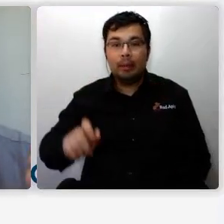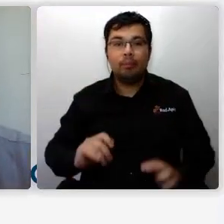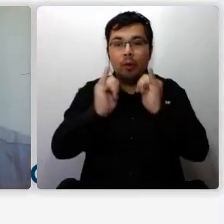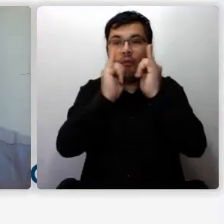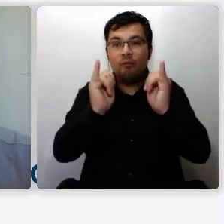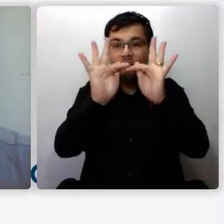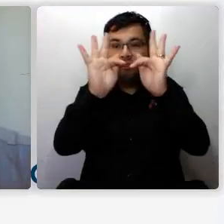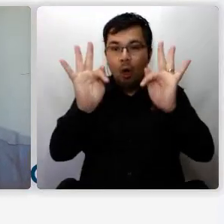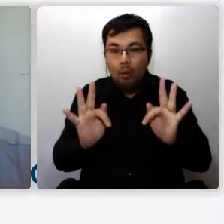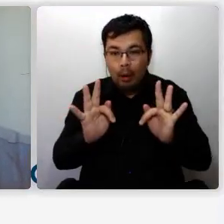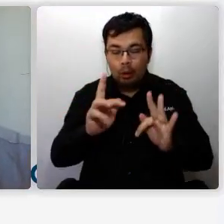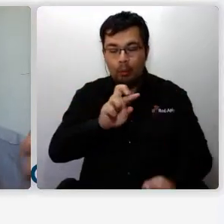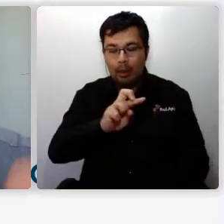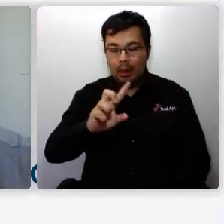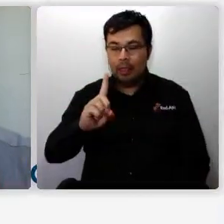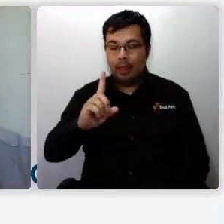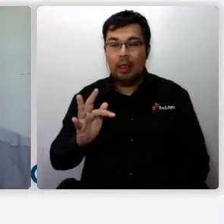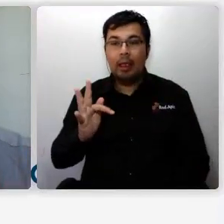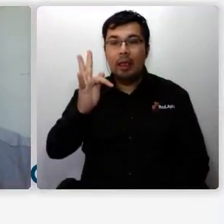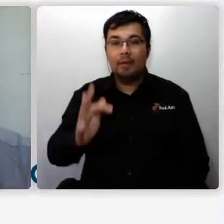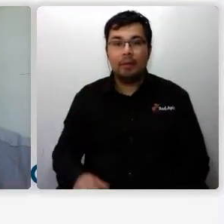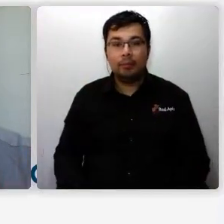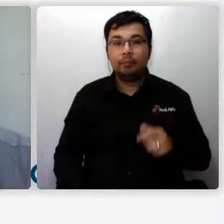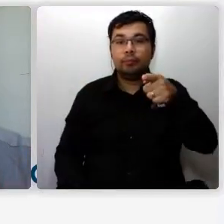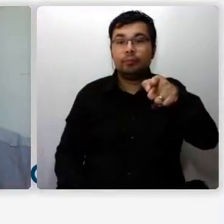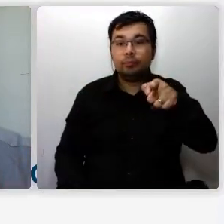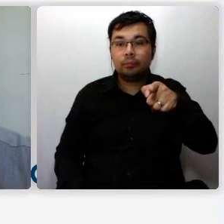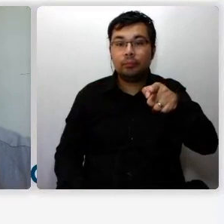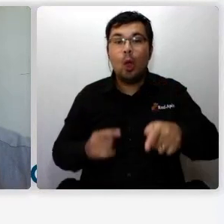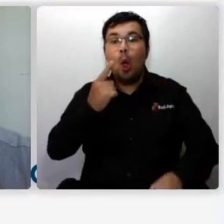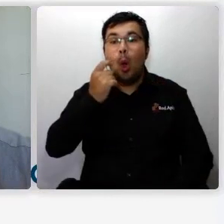Lo que nos muestre Iván, lo que nos muestre Magdalena,